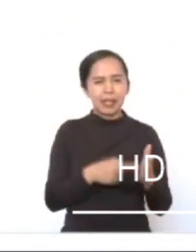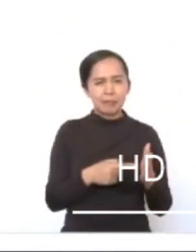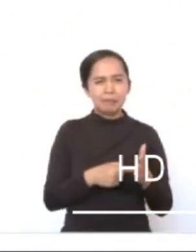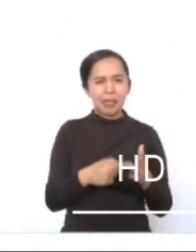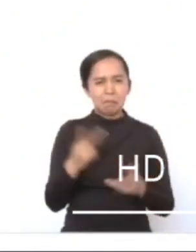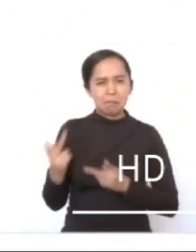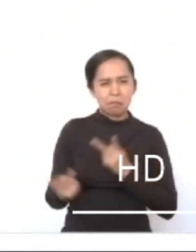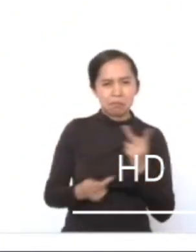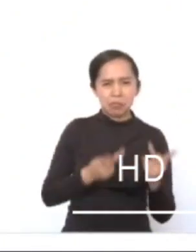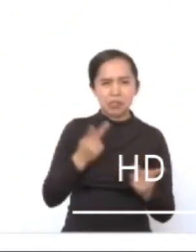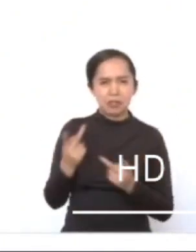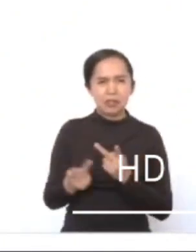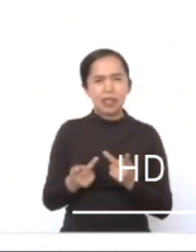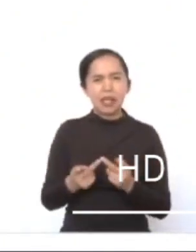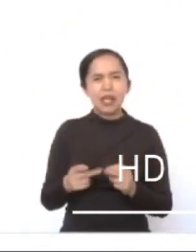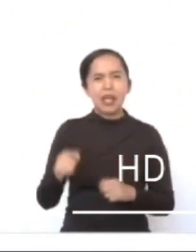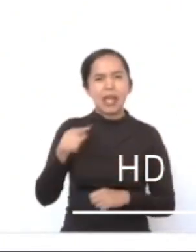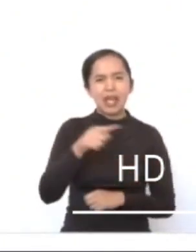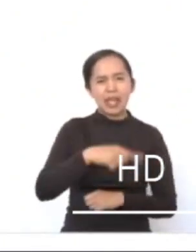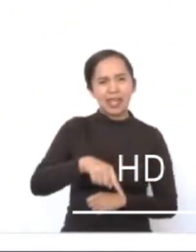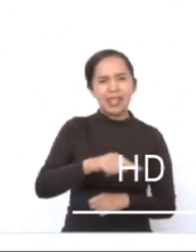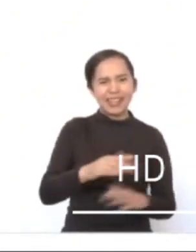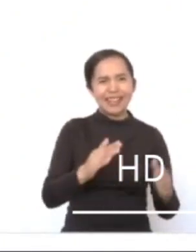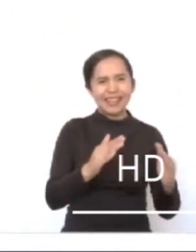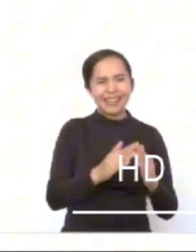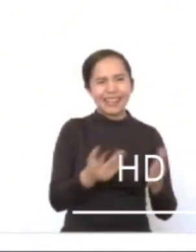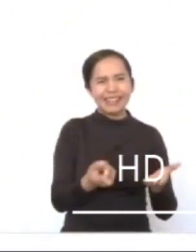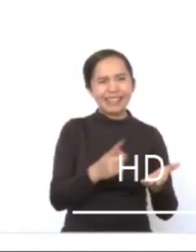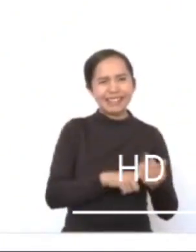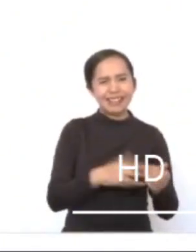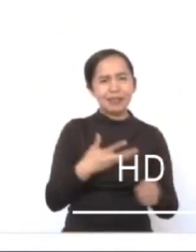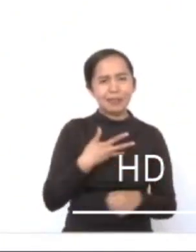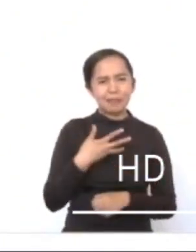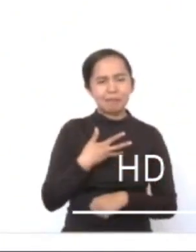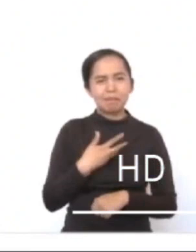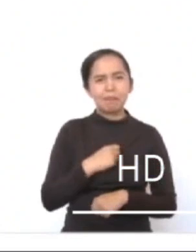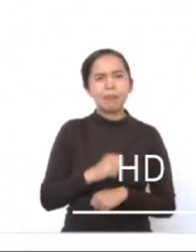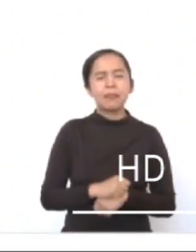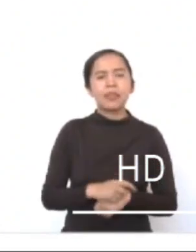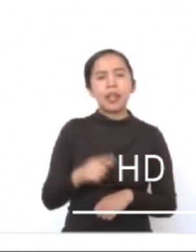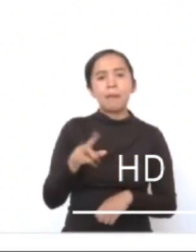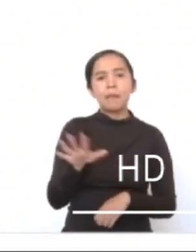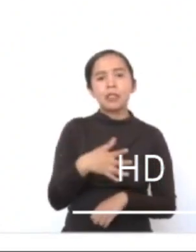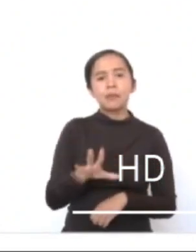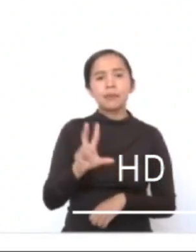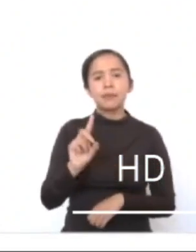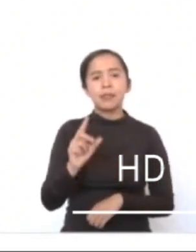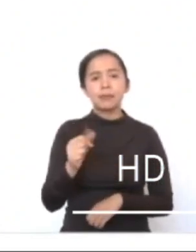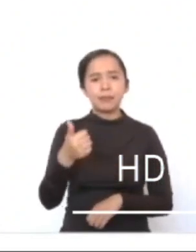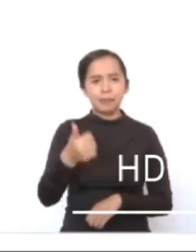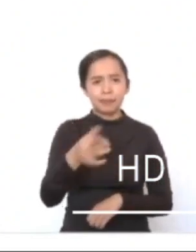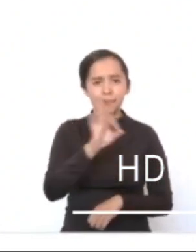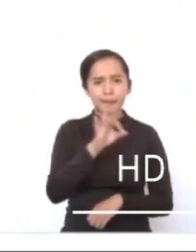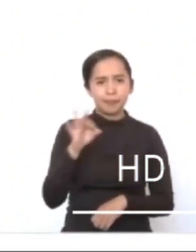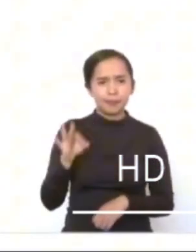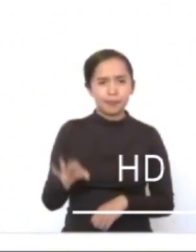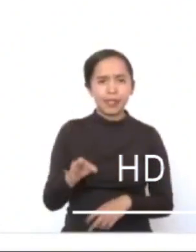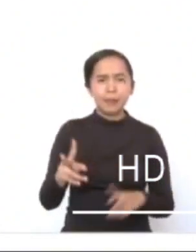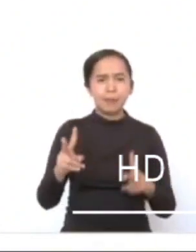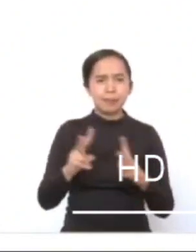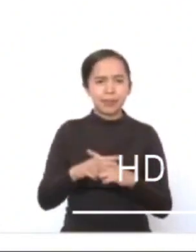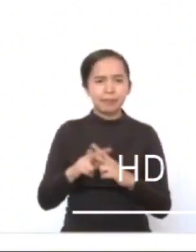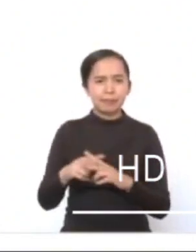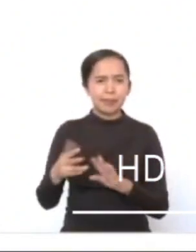sobre la dinámica de las relaciones de los hogares. Básicamente el 36% de la